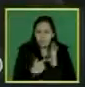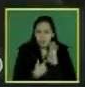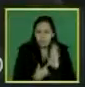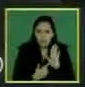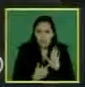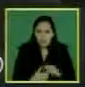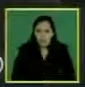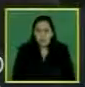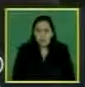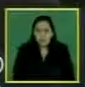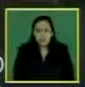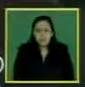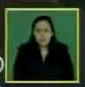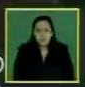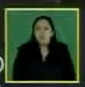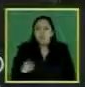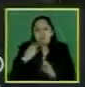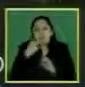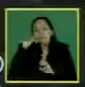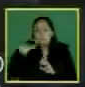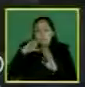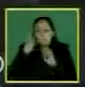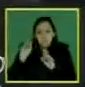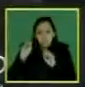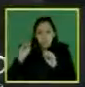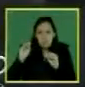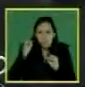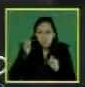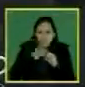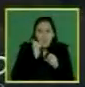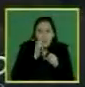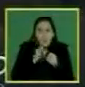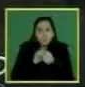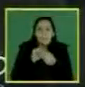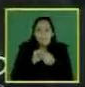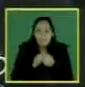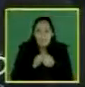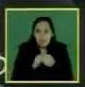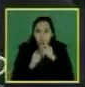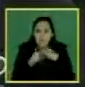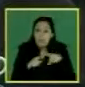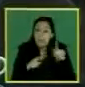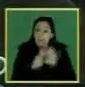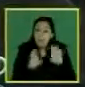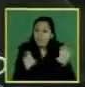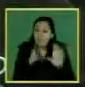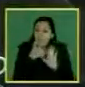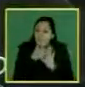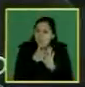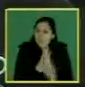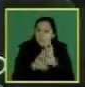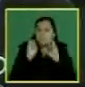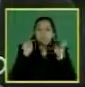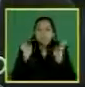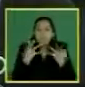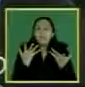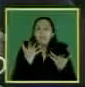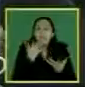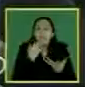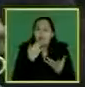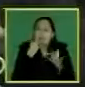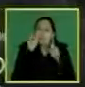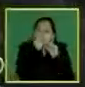lo instruimos para que pique piedra, está instruido, pero no está educado. La educación tiene que ver con lo otro, con el tema